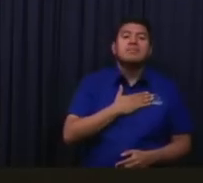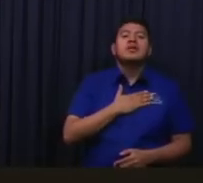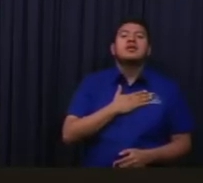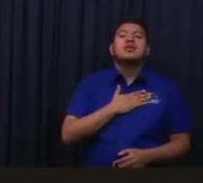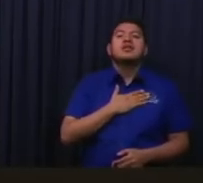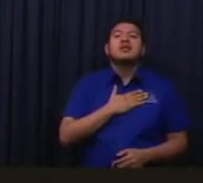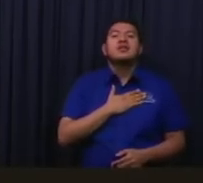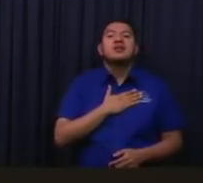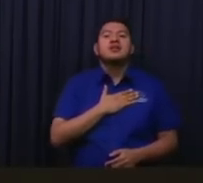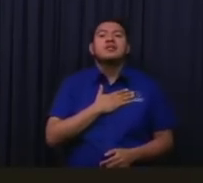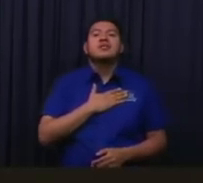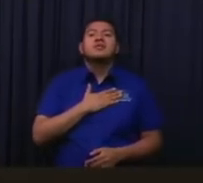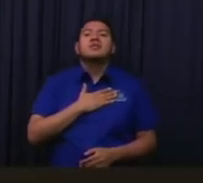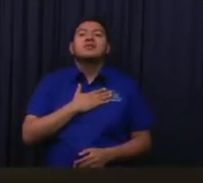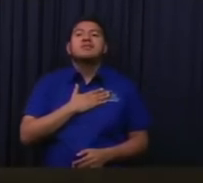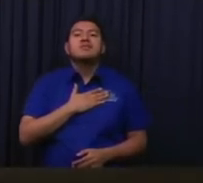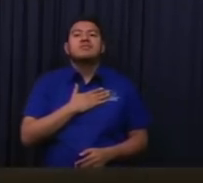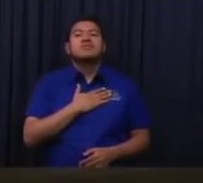de mí.